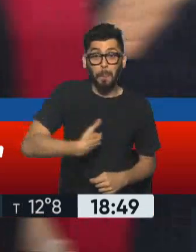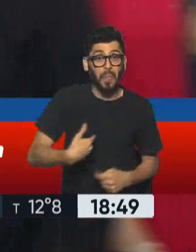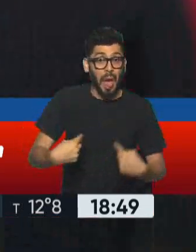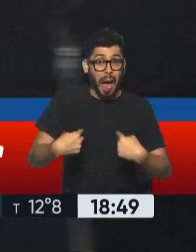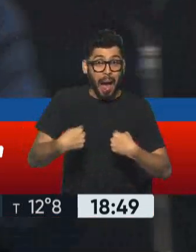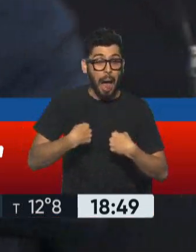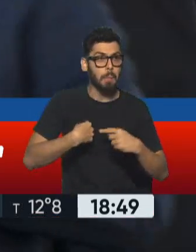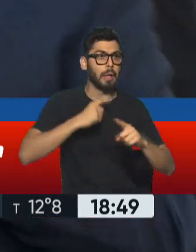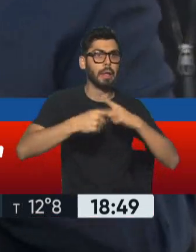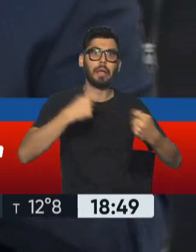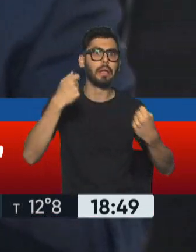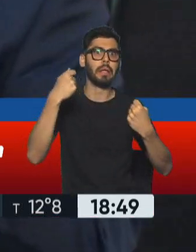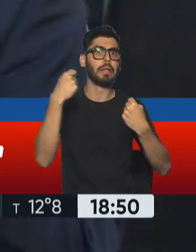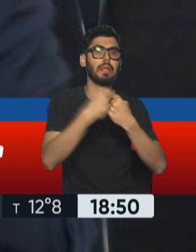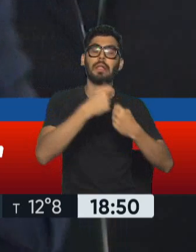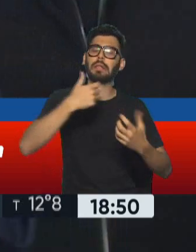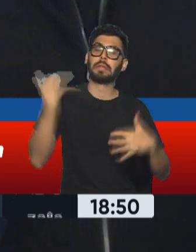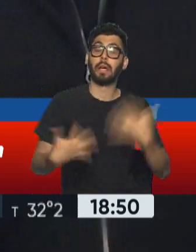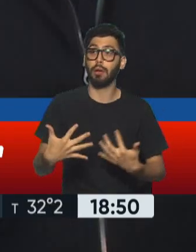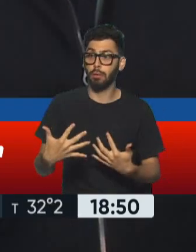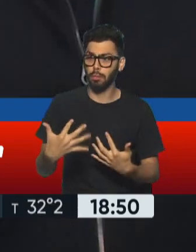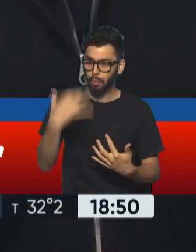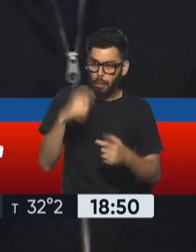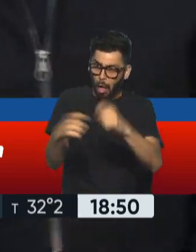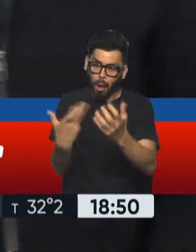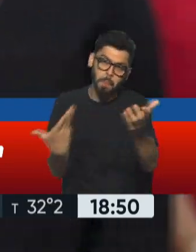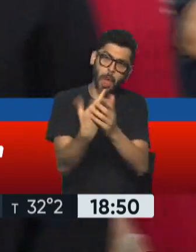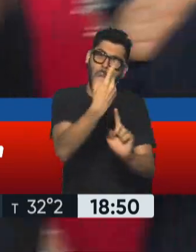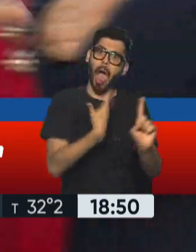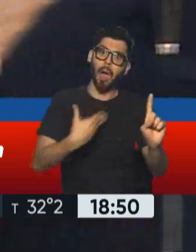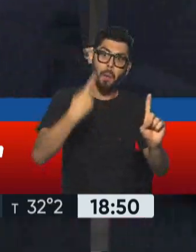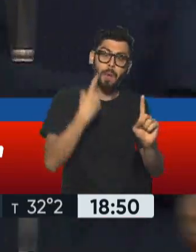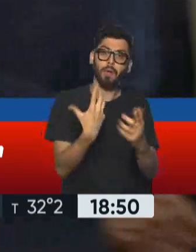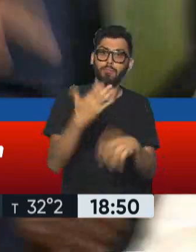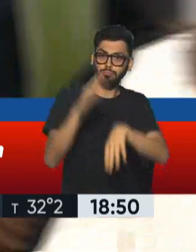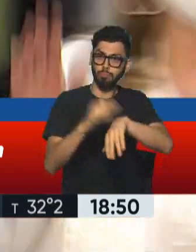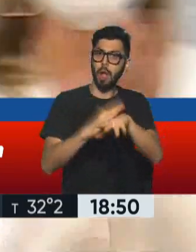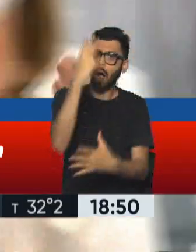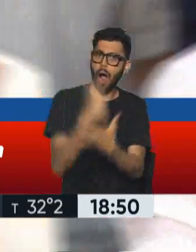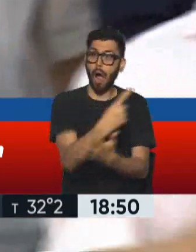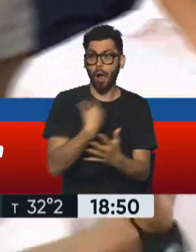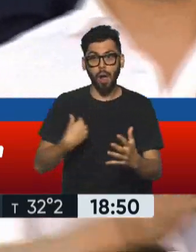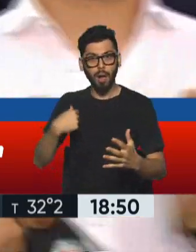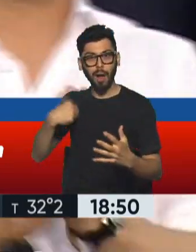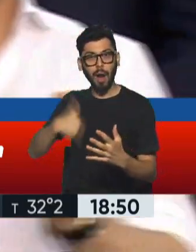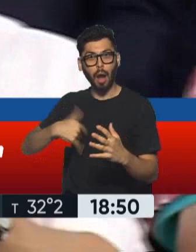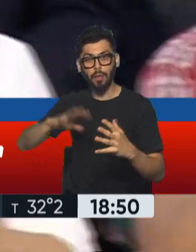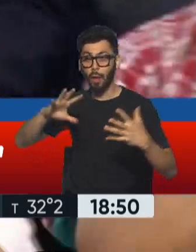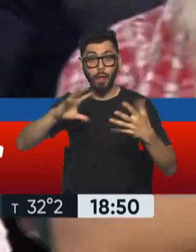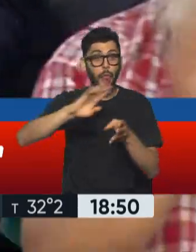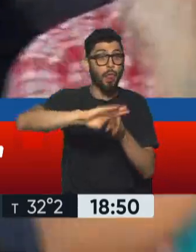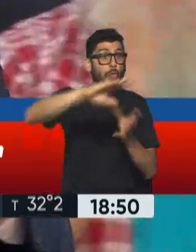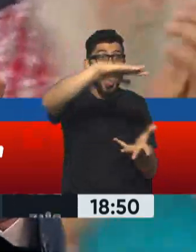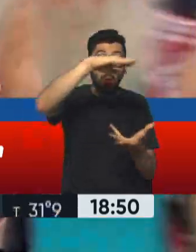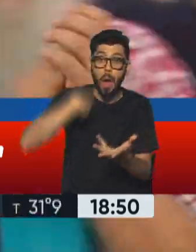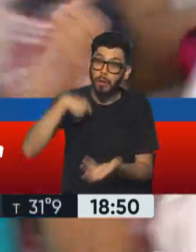fondo de cualquier modo, le digan al fondo que se haga responsable del daño que hizo, dándole a la Argentina una deuda que no se